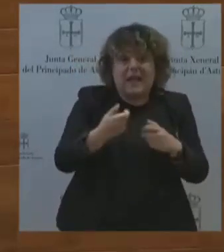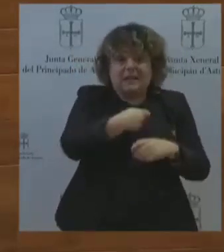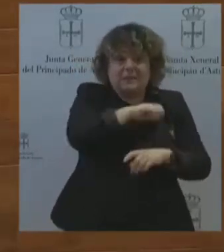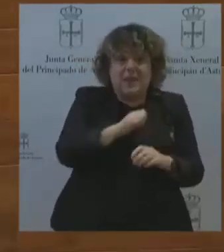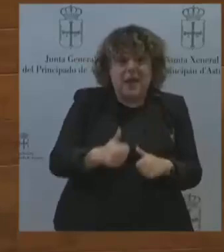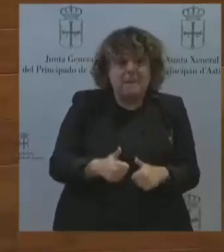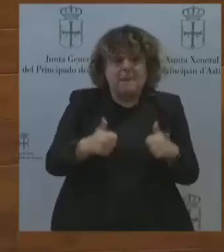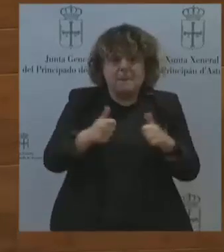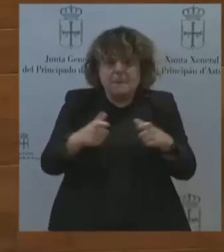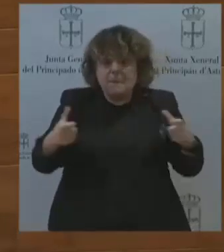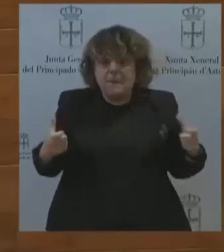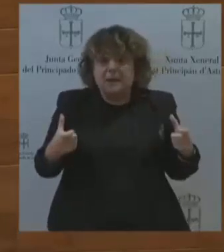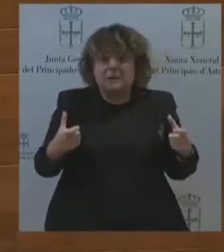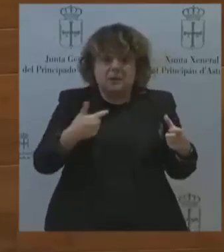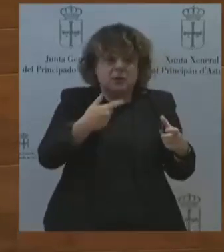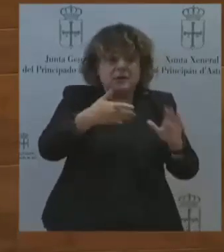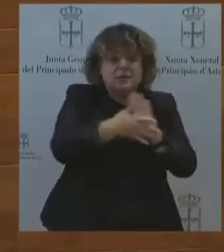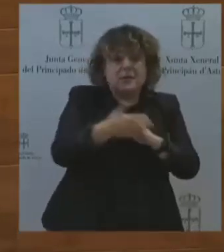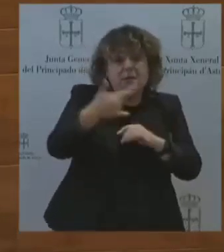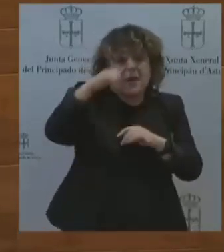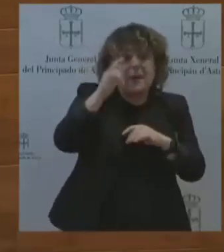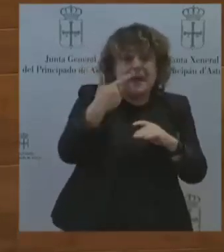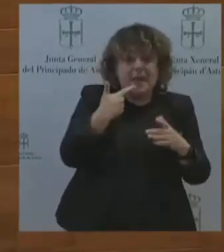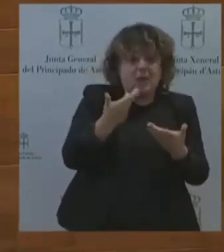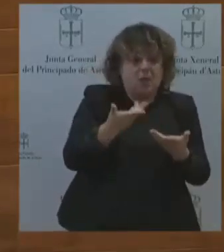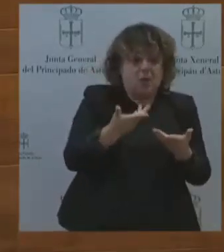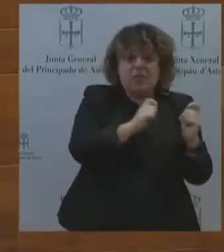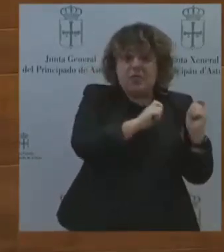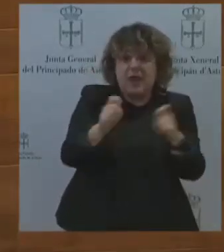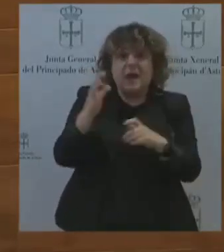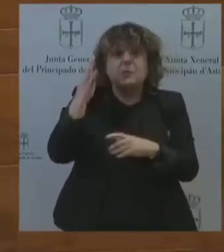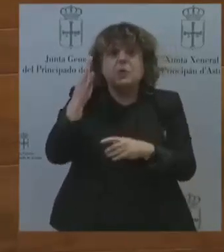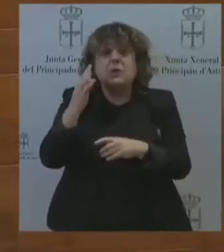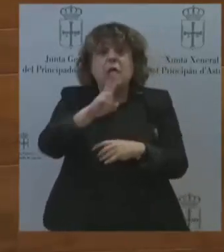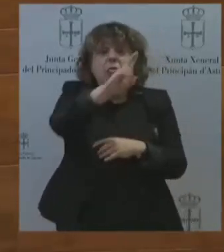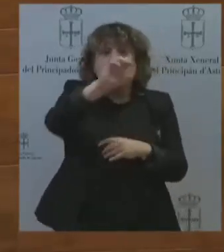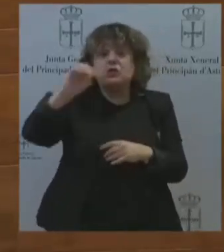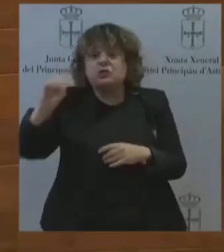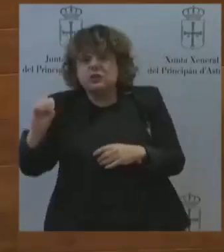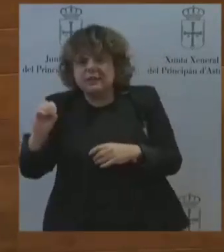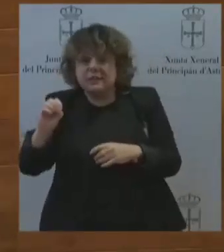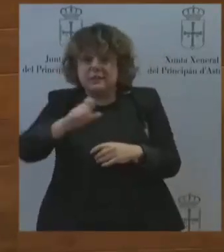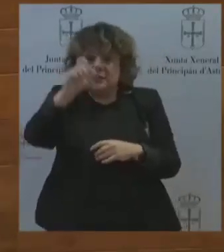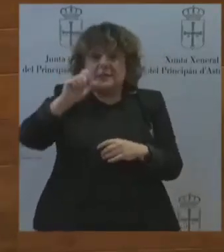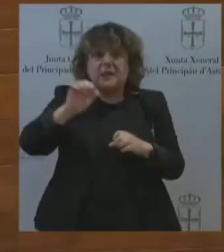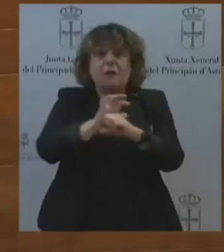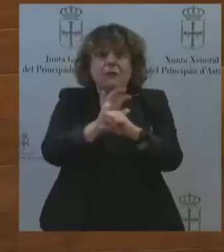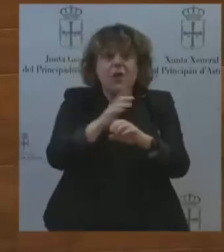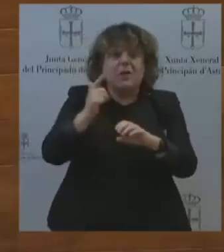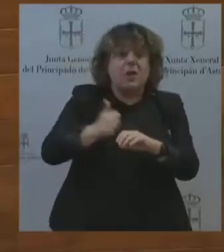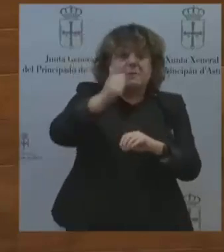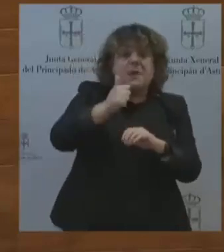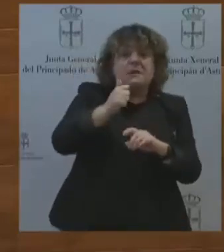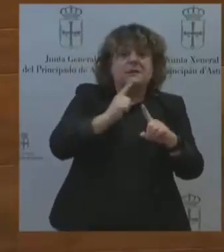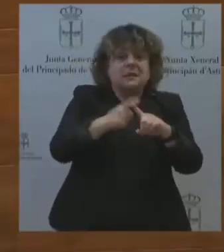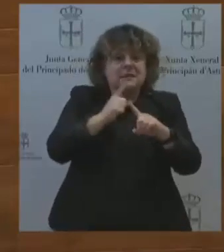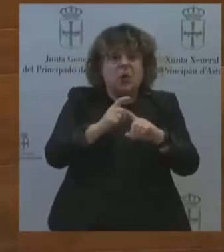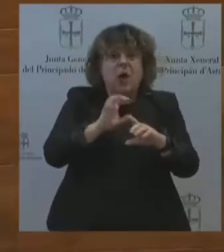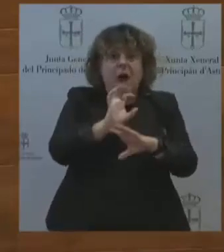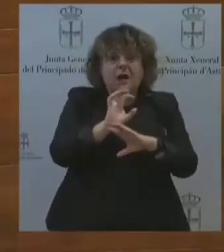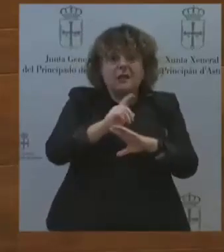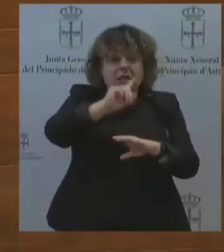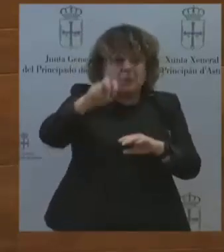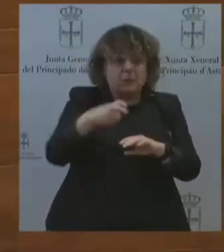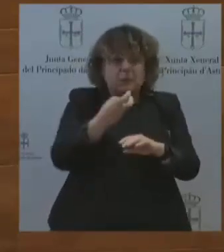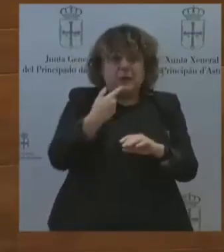tenemos a más de 200 violadores y agresores sexuales en la calle y más de 3.000 han visto reducidas sus penas gracias a la ley del solo